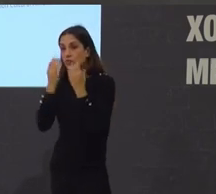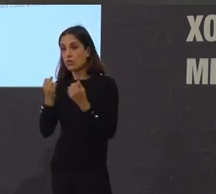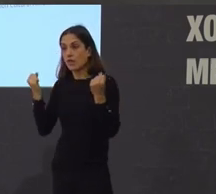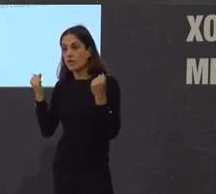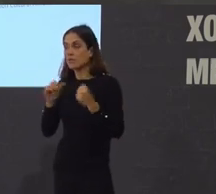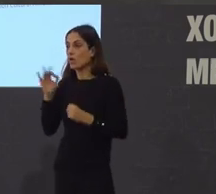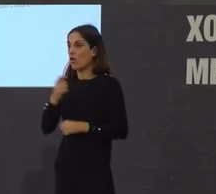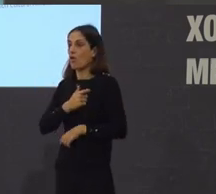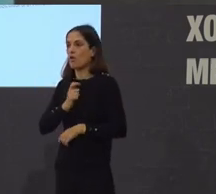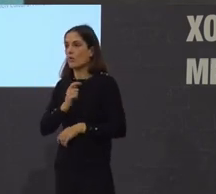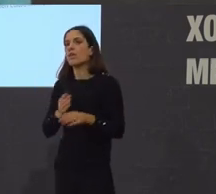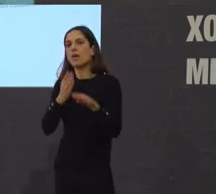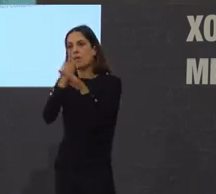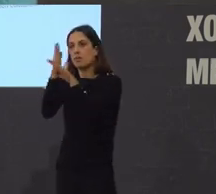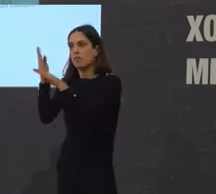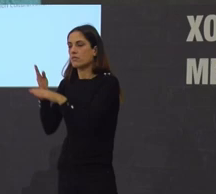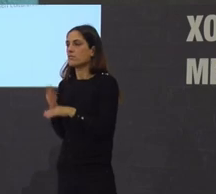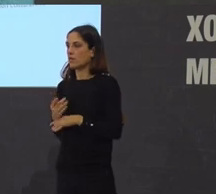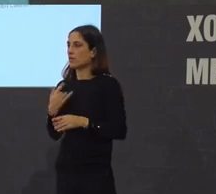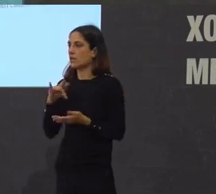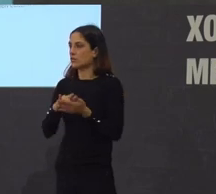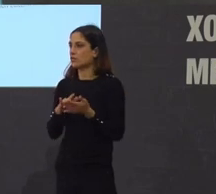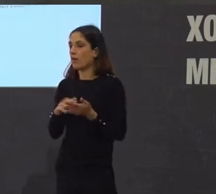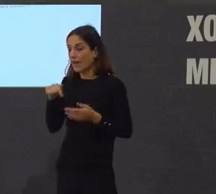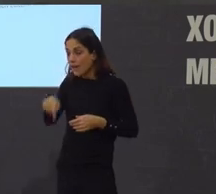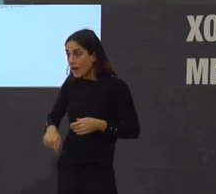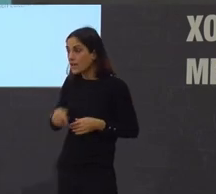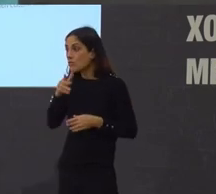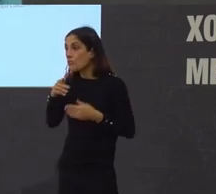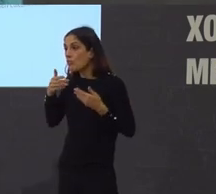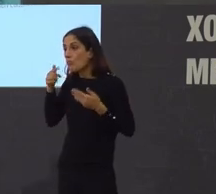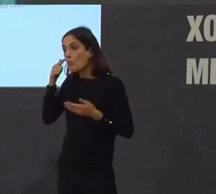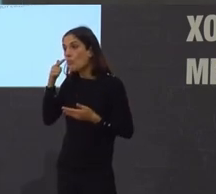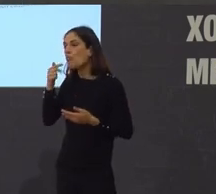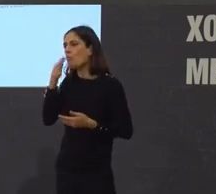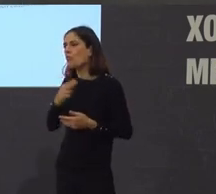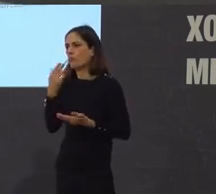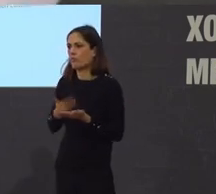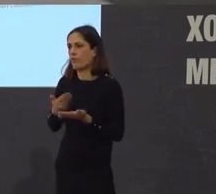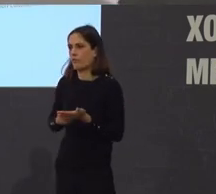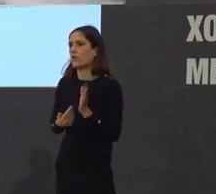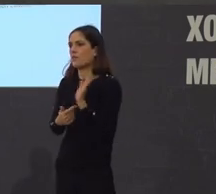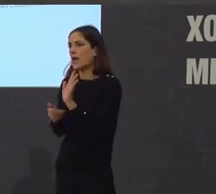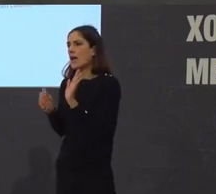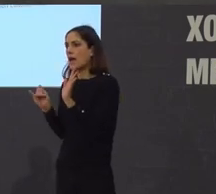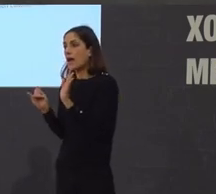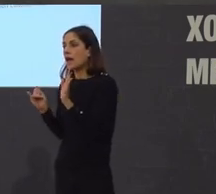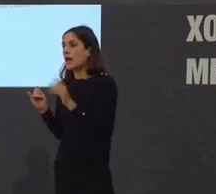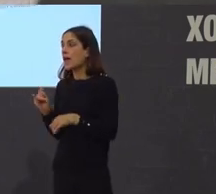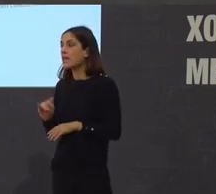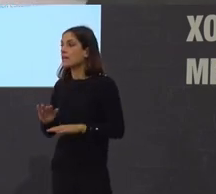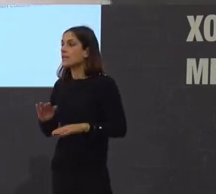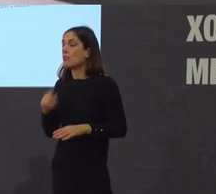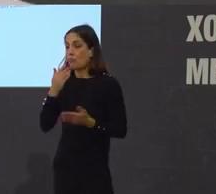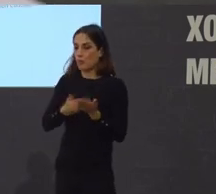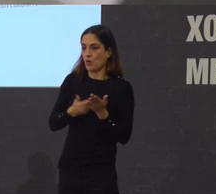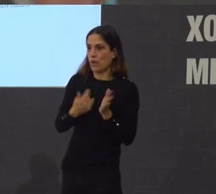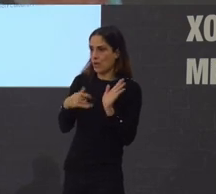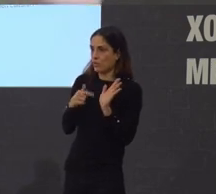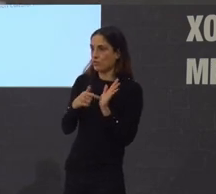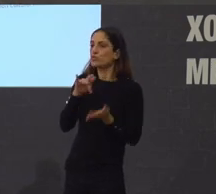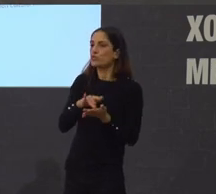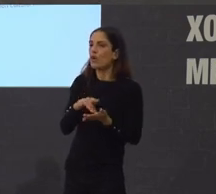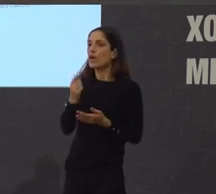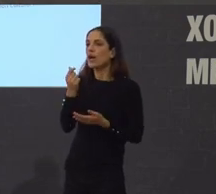declararse probado auditor las diligencias militares de clara y su probado pero de probado sus cobros que se